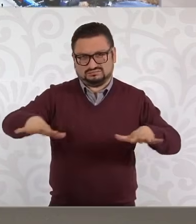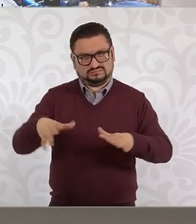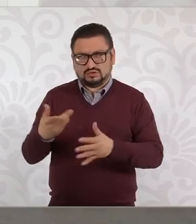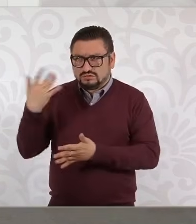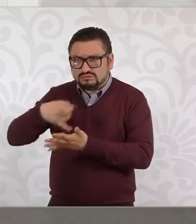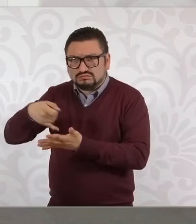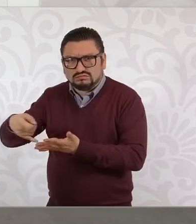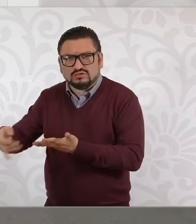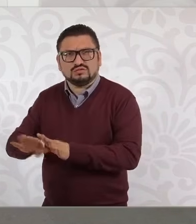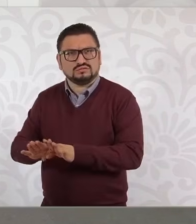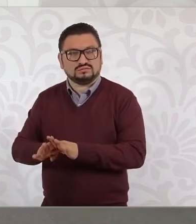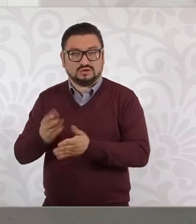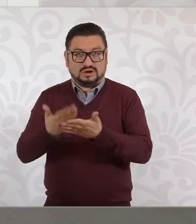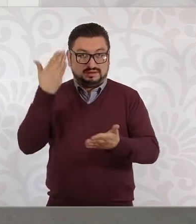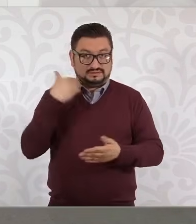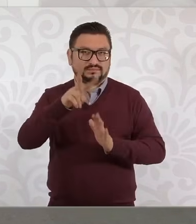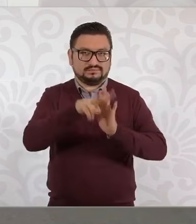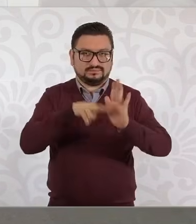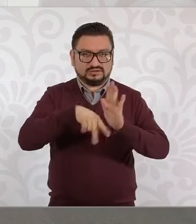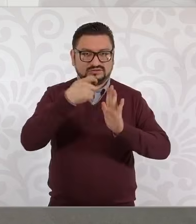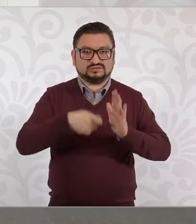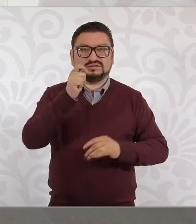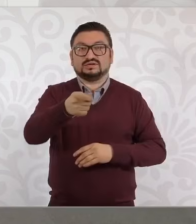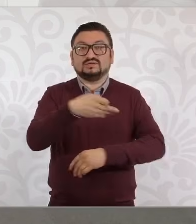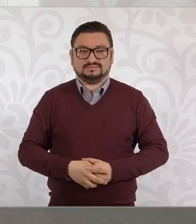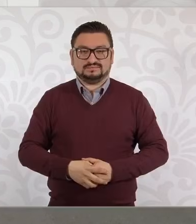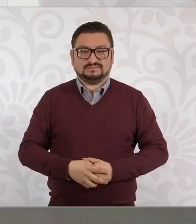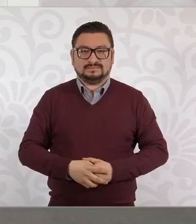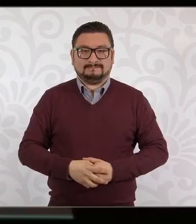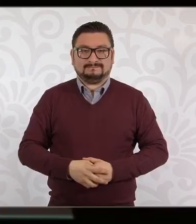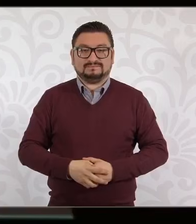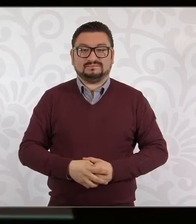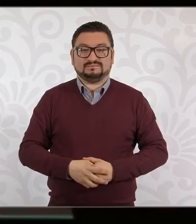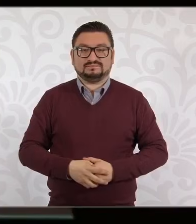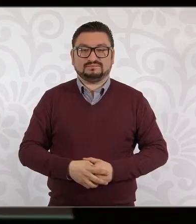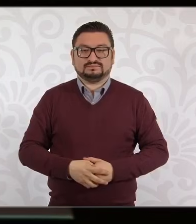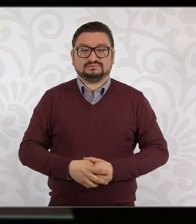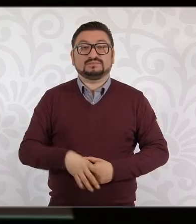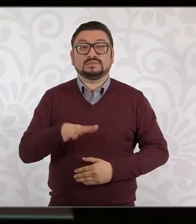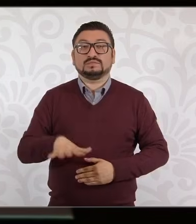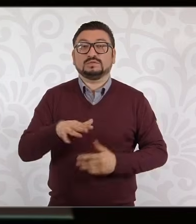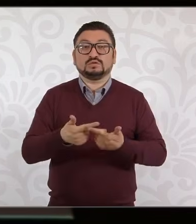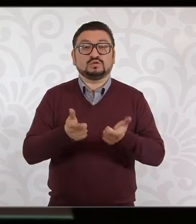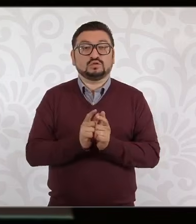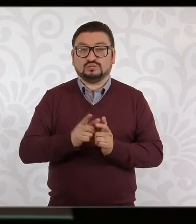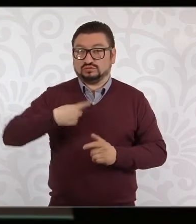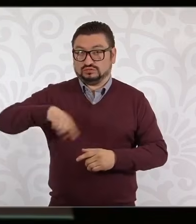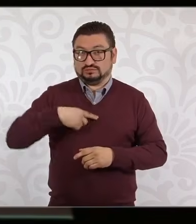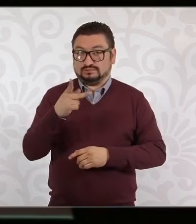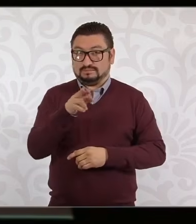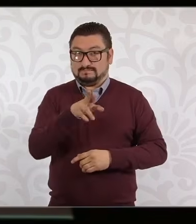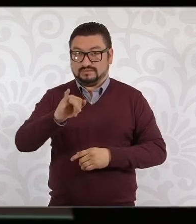del diputado cuando se discutía esta nueva ley? Que es de la familia Calzada. En el grupo parlamentario del PRI lo hemos dicho fuerte y